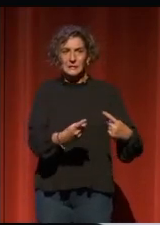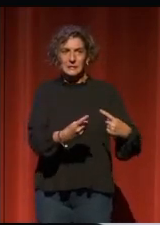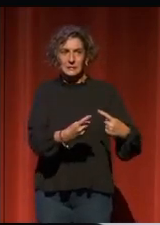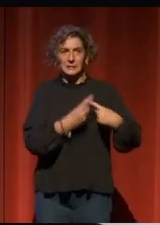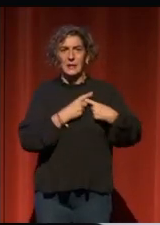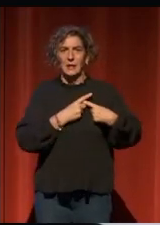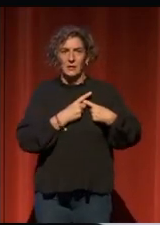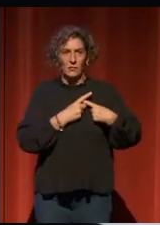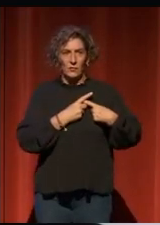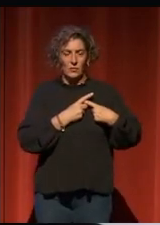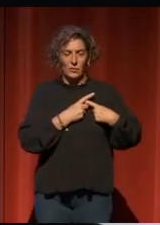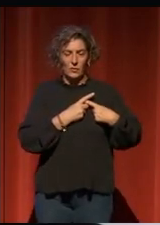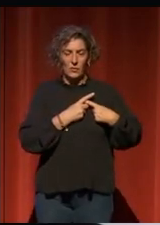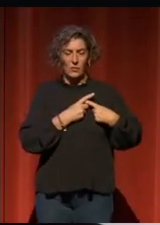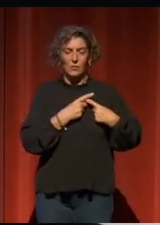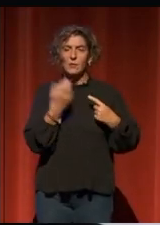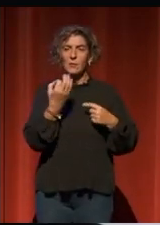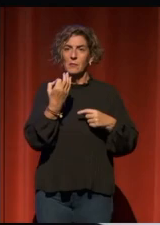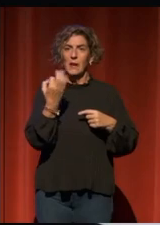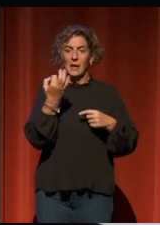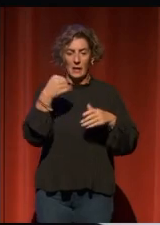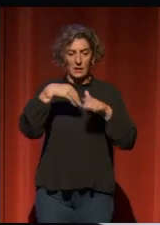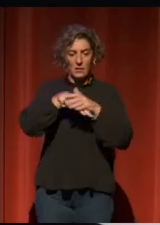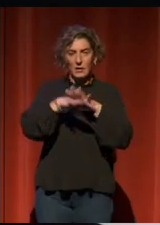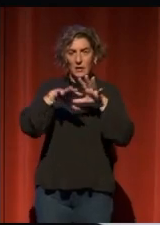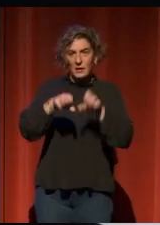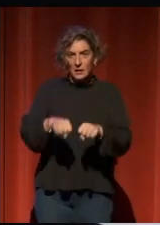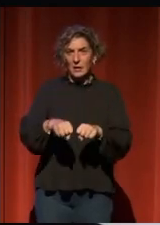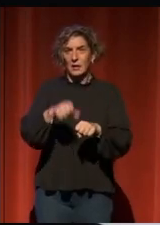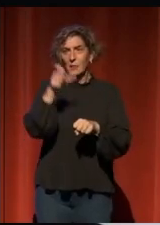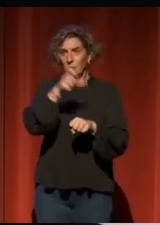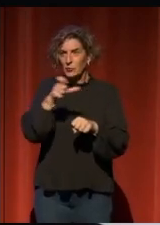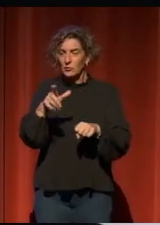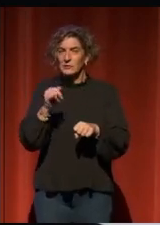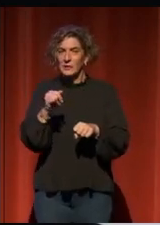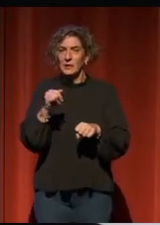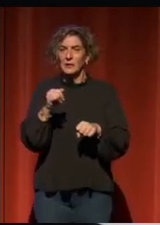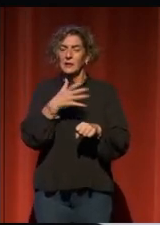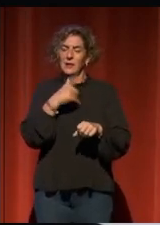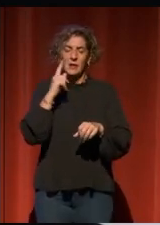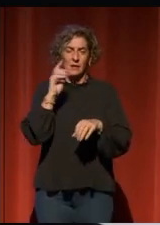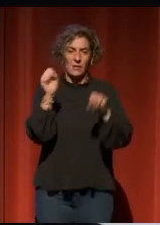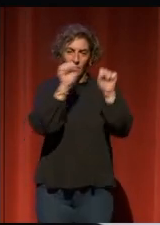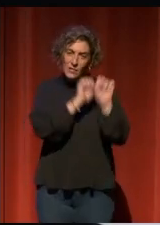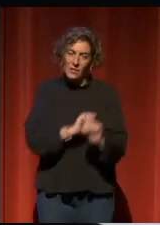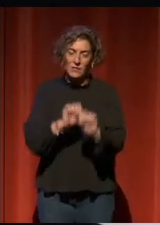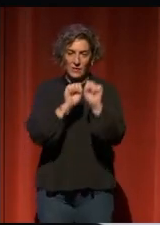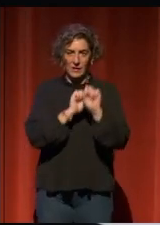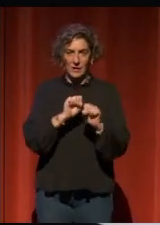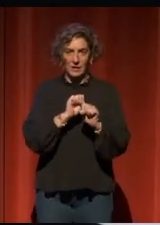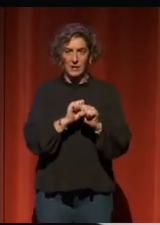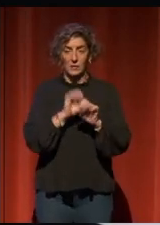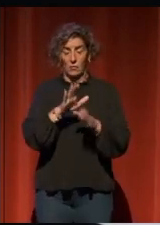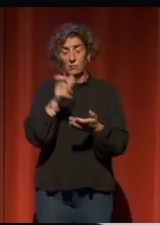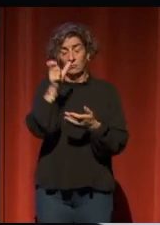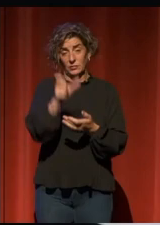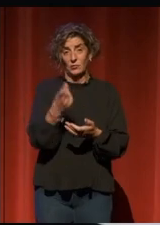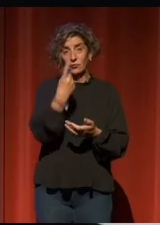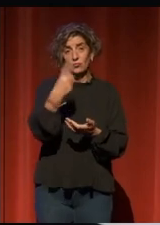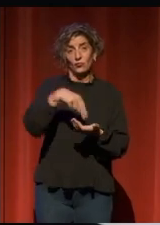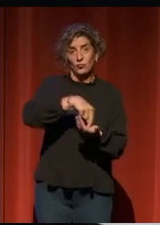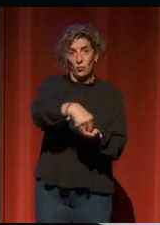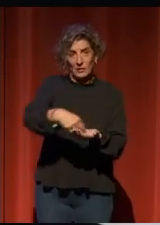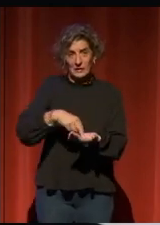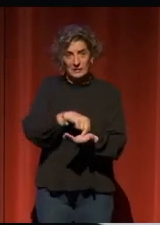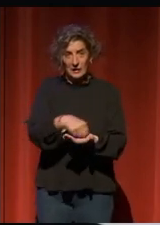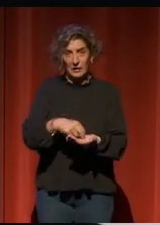solo reservado a los que tienen alma de galeote o de caminante solitario que cubre un camino que acaso